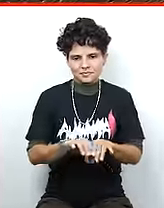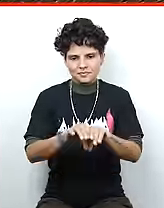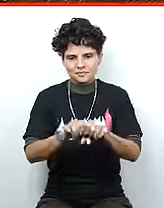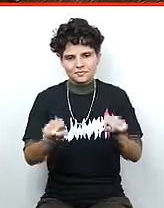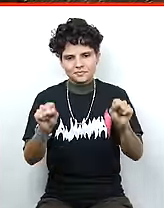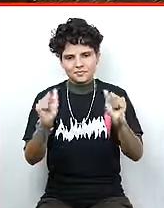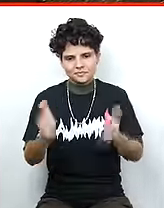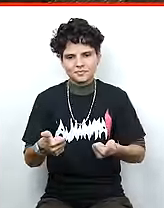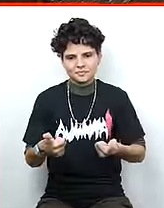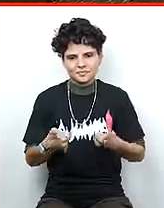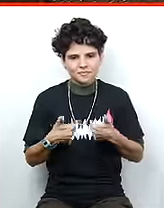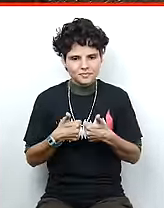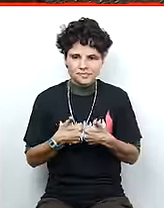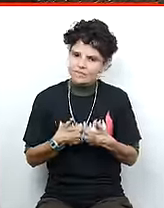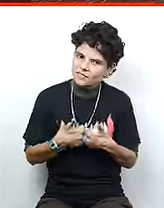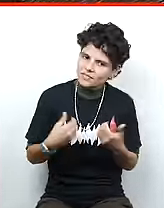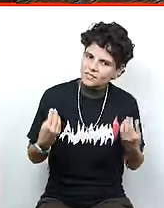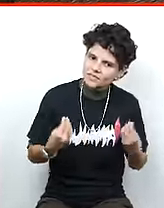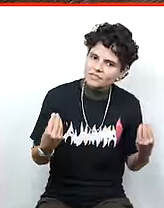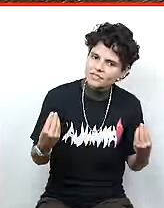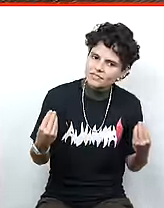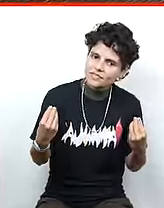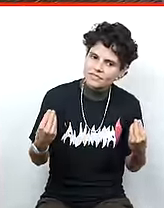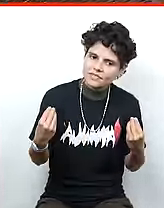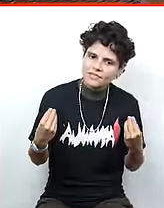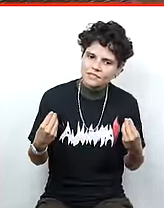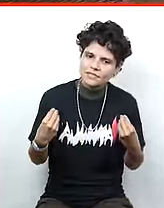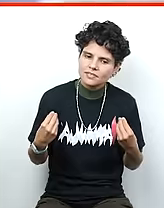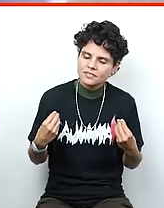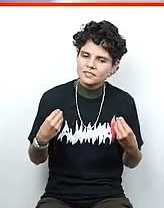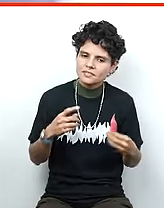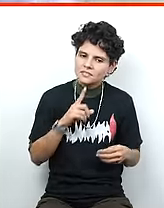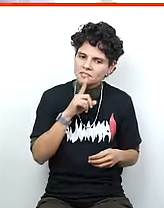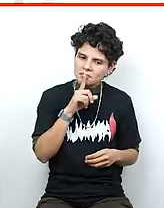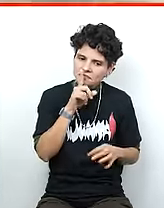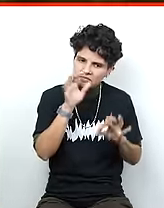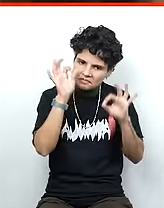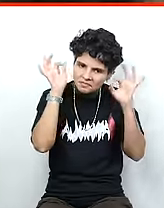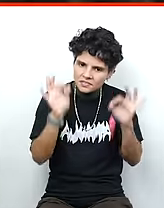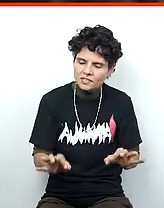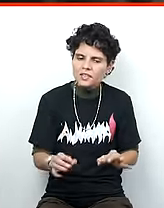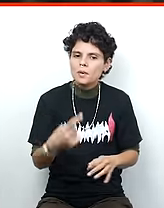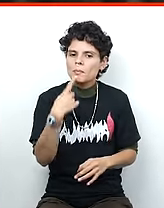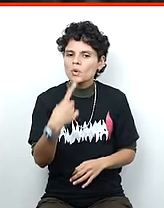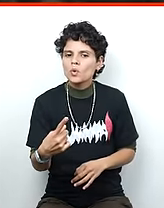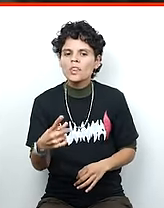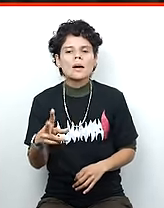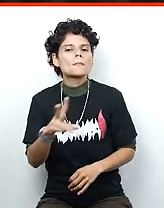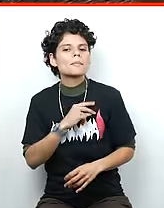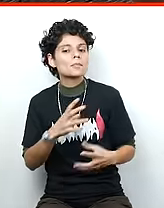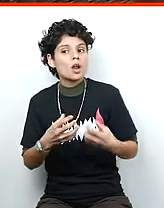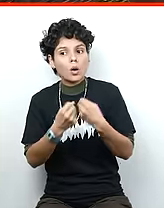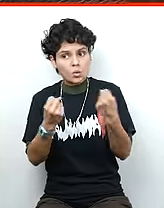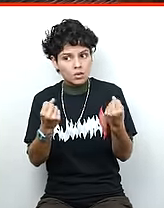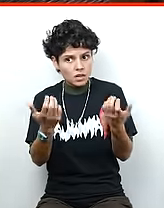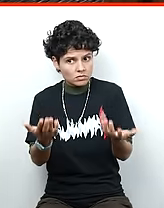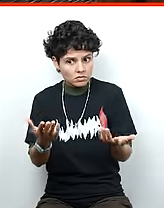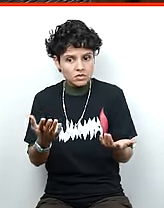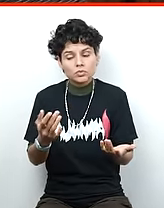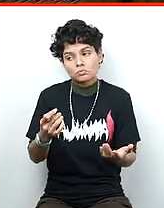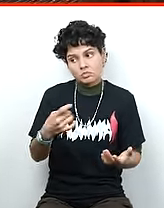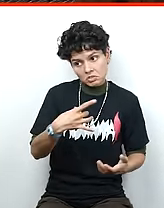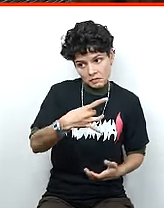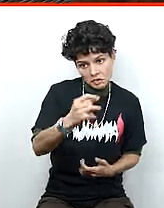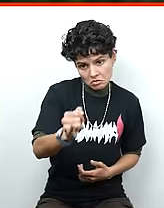Aquí estamos, compadre. El medio corte. Juliano, ¿vas a estar los primeros de junta, no? Si me invitan, sí.